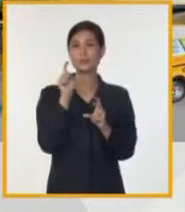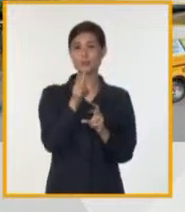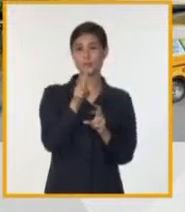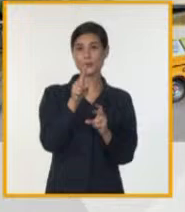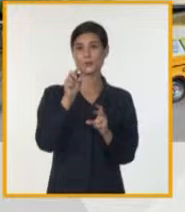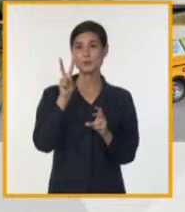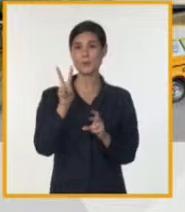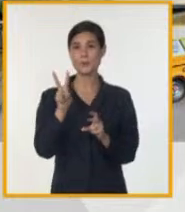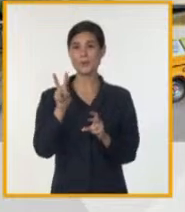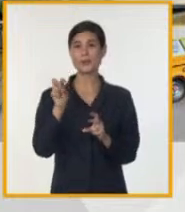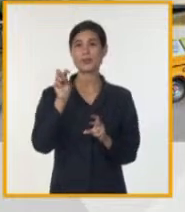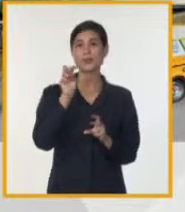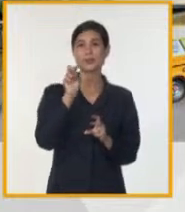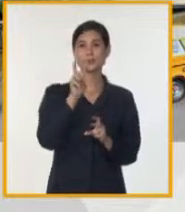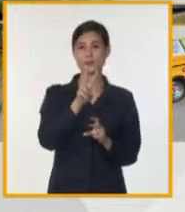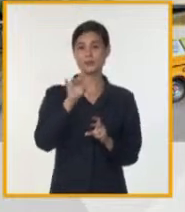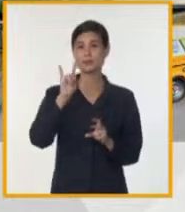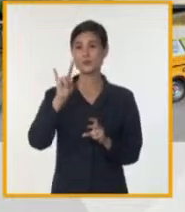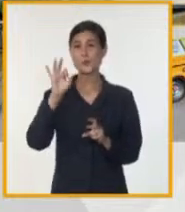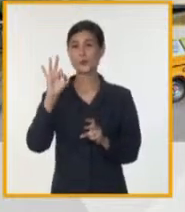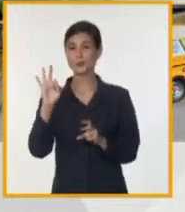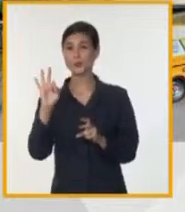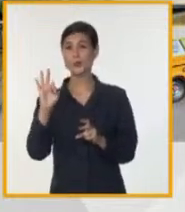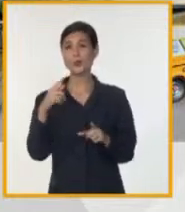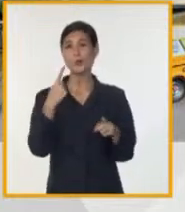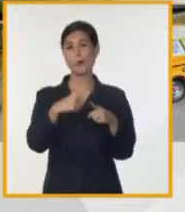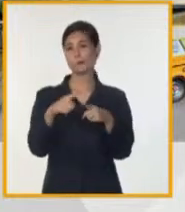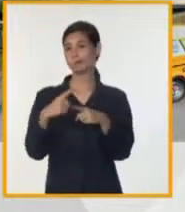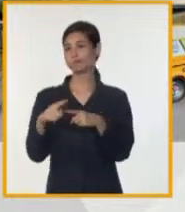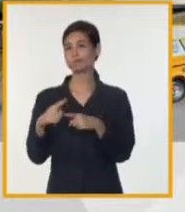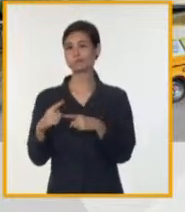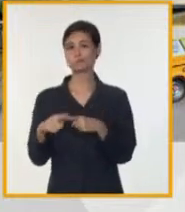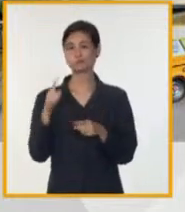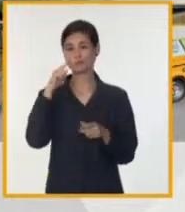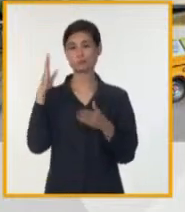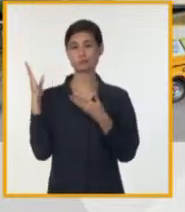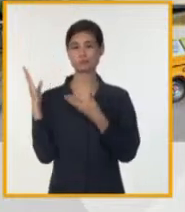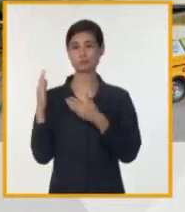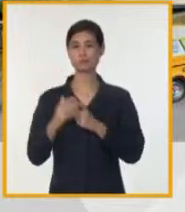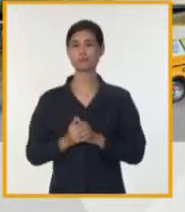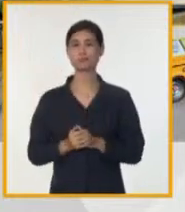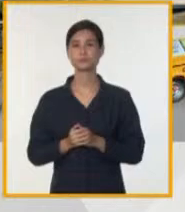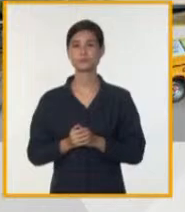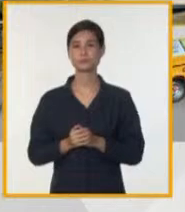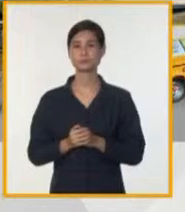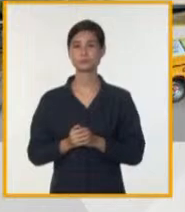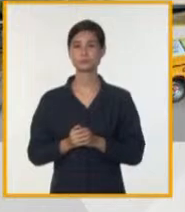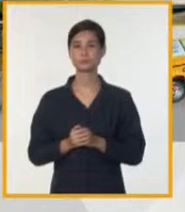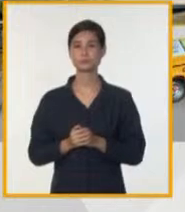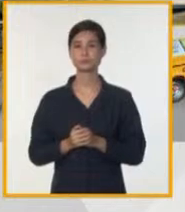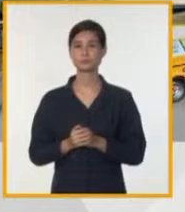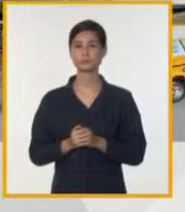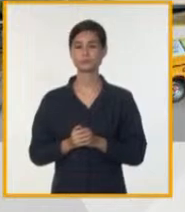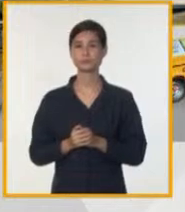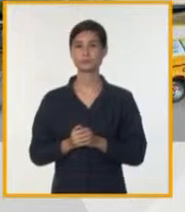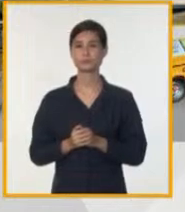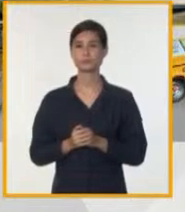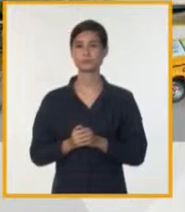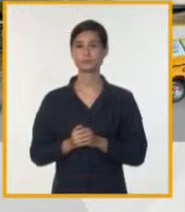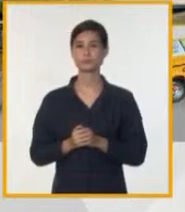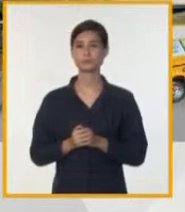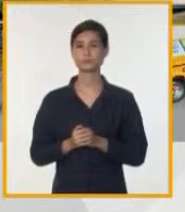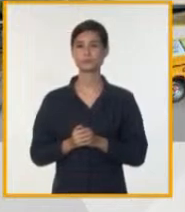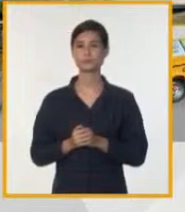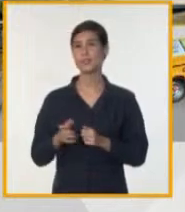que son los que pertenecen a la empresa de Taxis Cuba. la serie histórica desde que se constituyó la